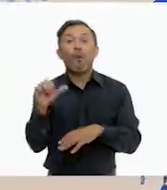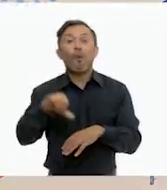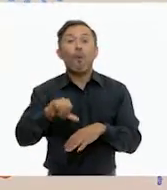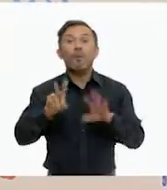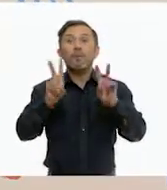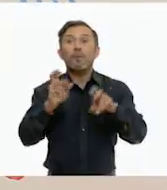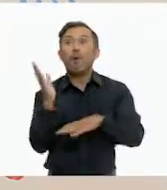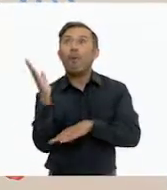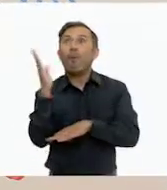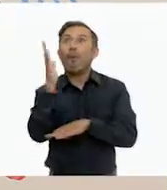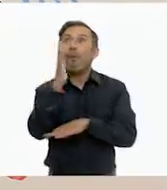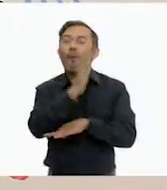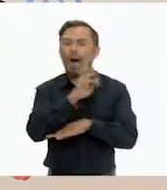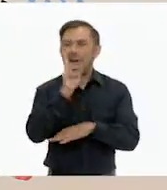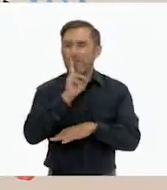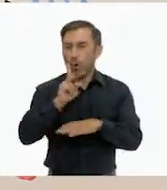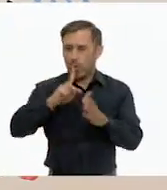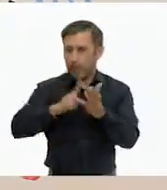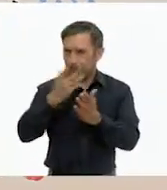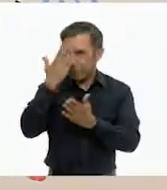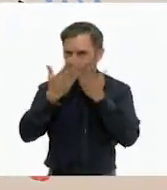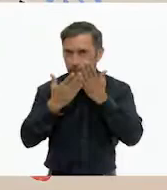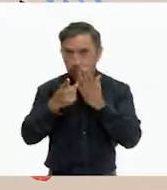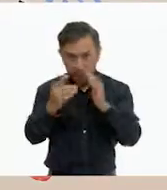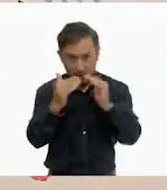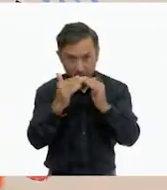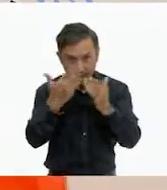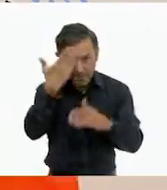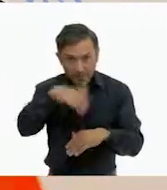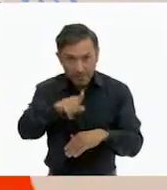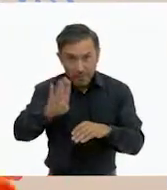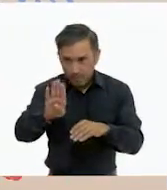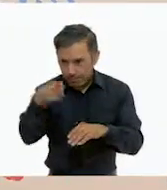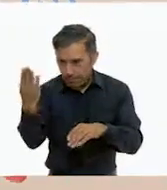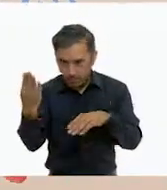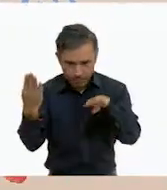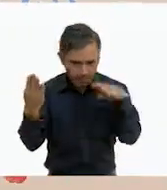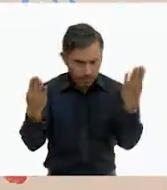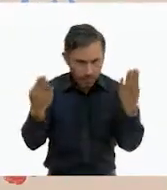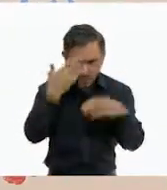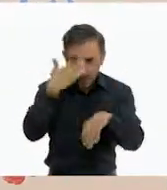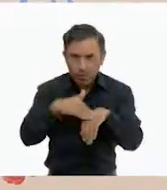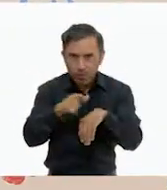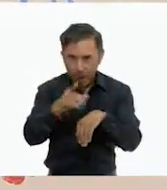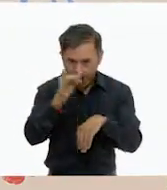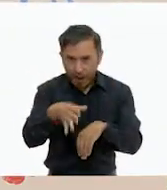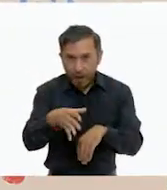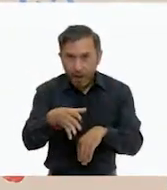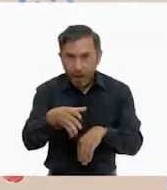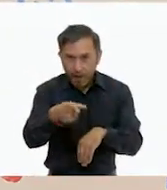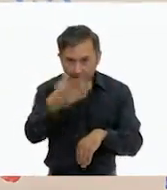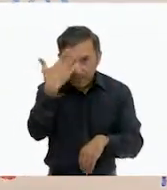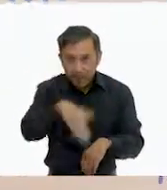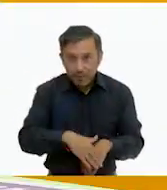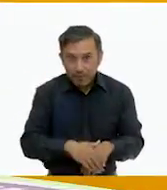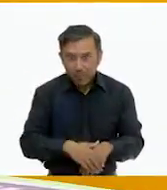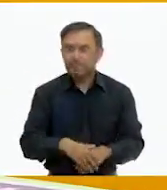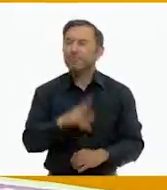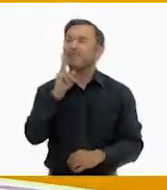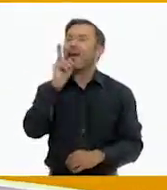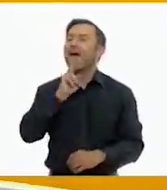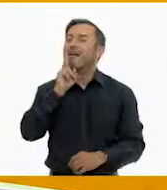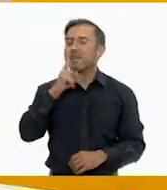hoy. ¿Ustedes en casa han jugado memorama y recuerdan cómo hacerlo? Bien, pues vamos